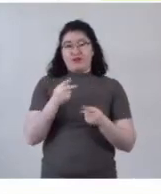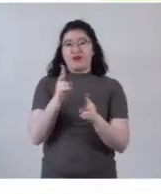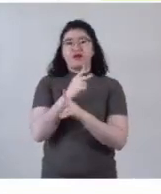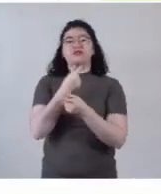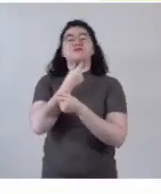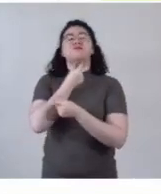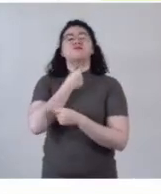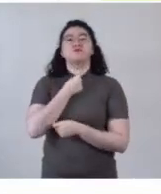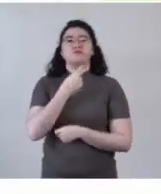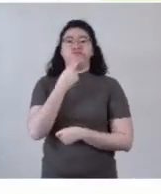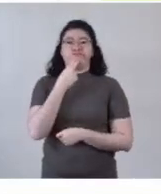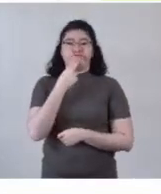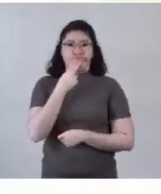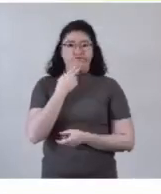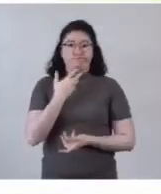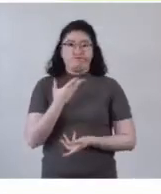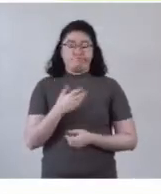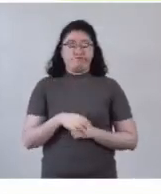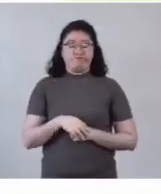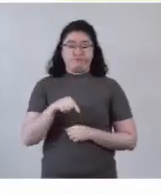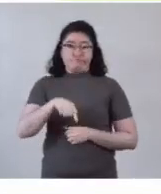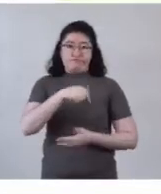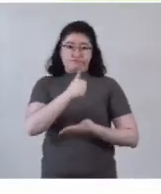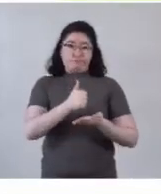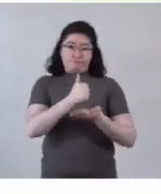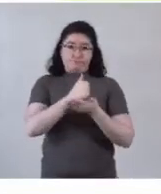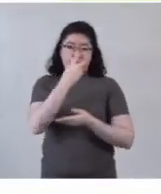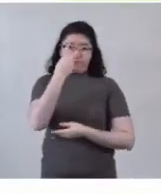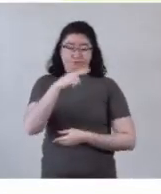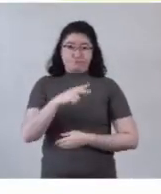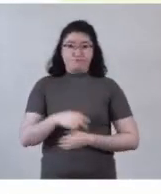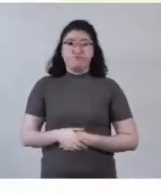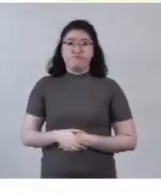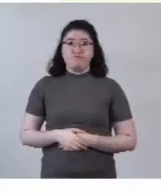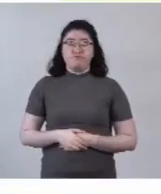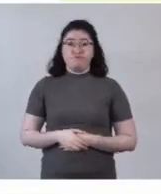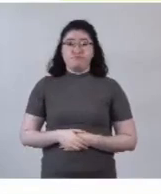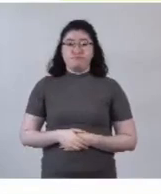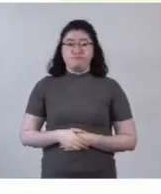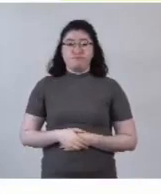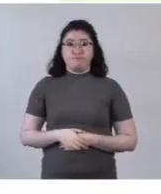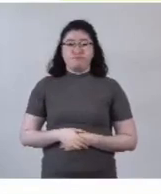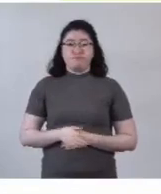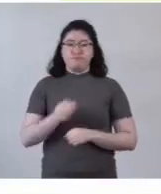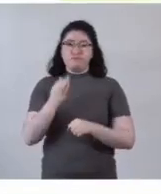México. Y como ustedes, bueno, hay una